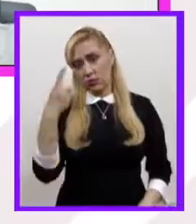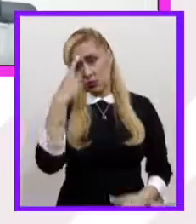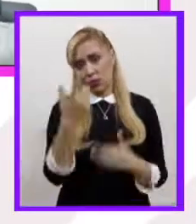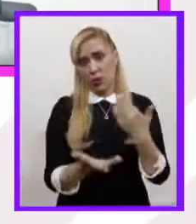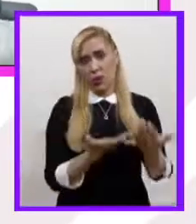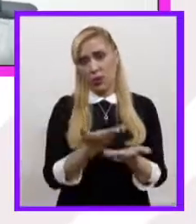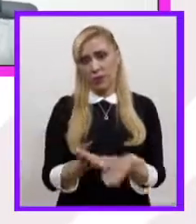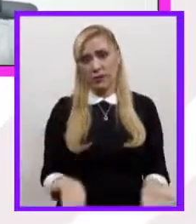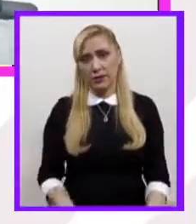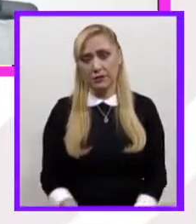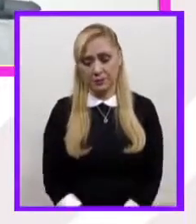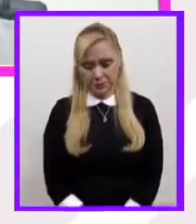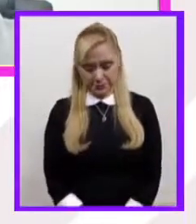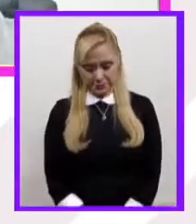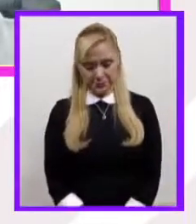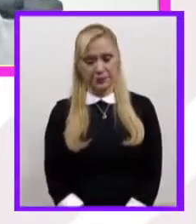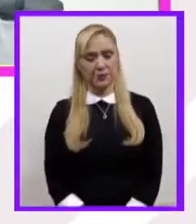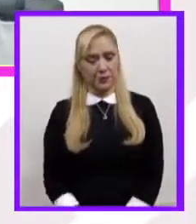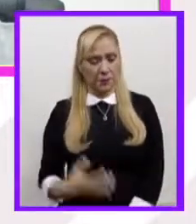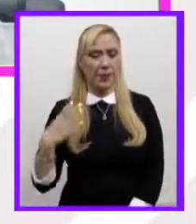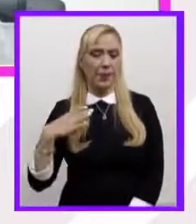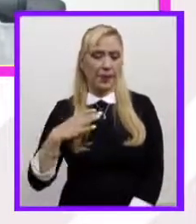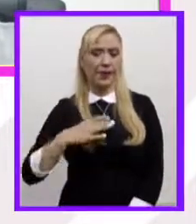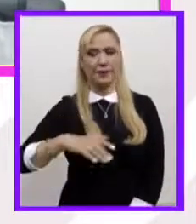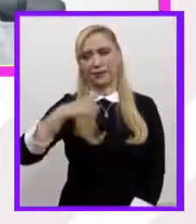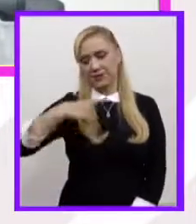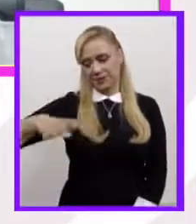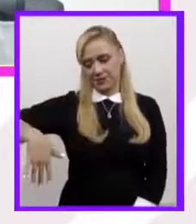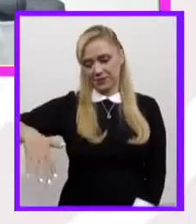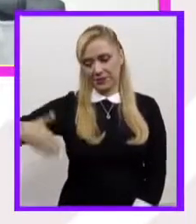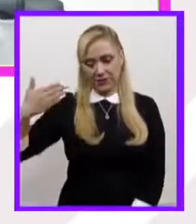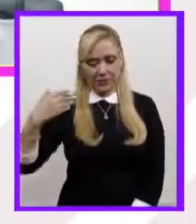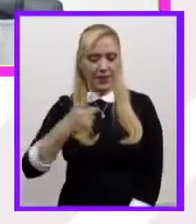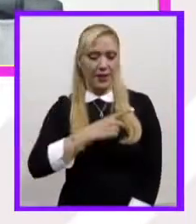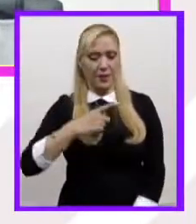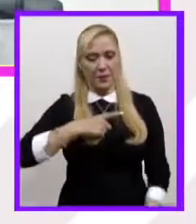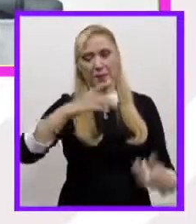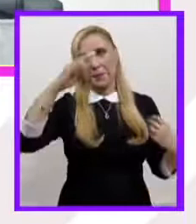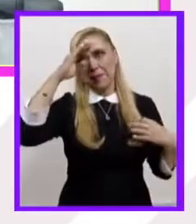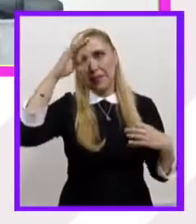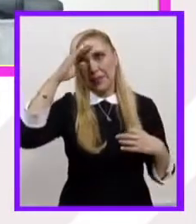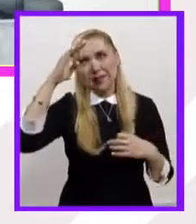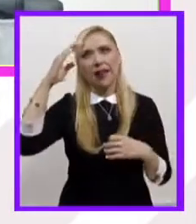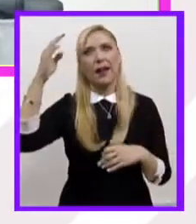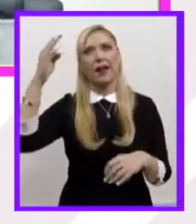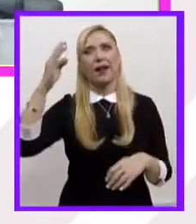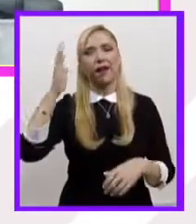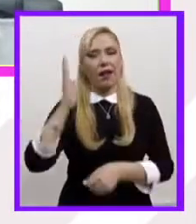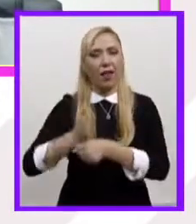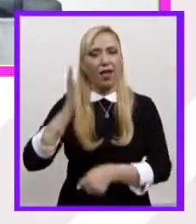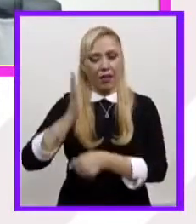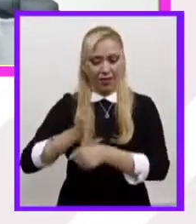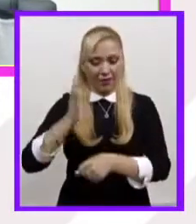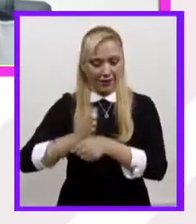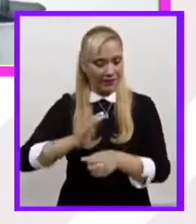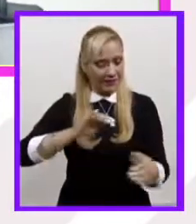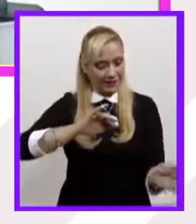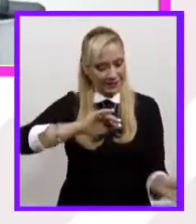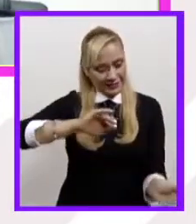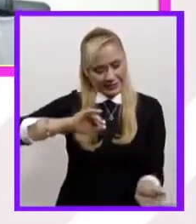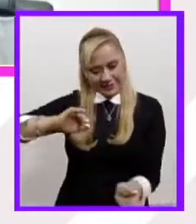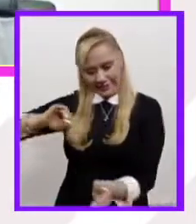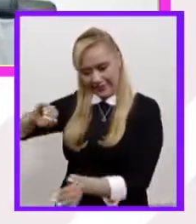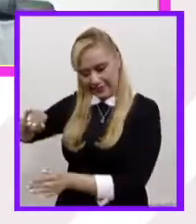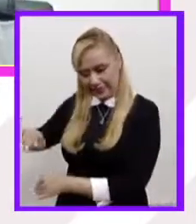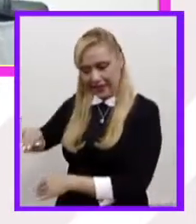propuesta. Bueno, como se decía en el bloque anterior, hay que tener imaginación no punitivista, y en ese sentido el